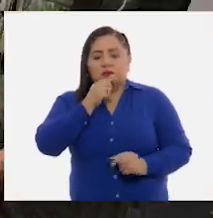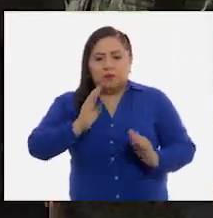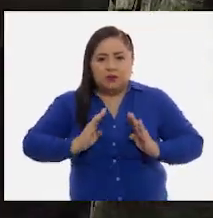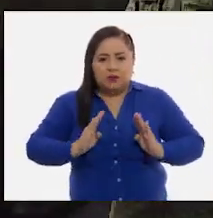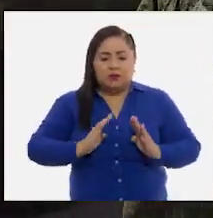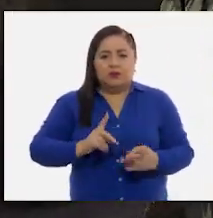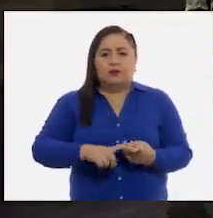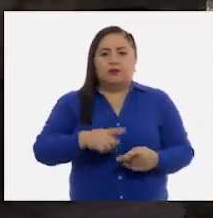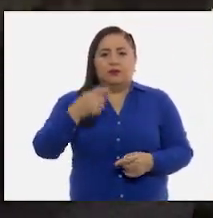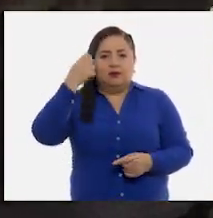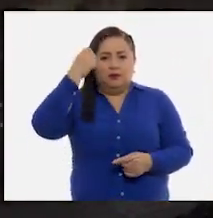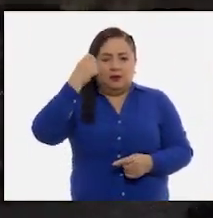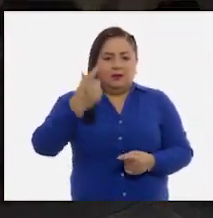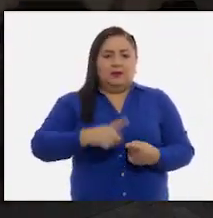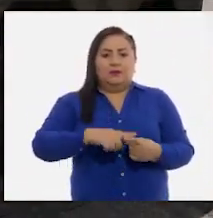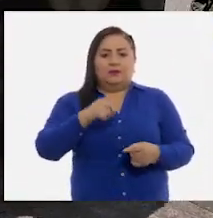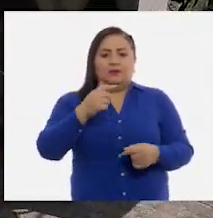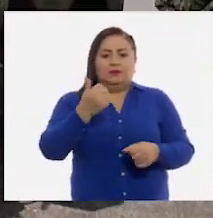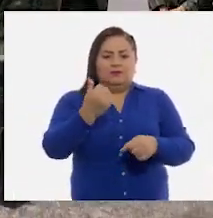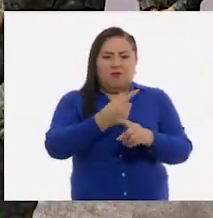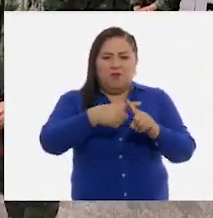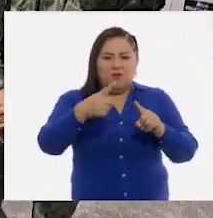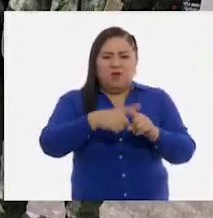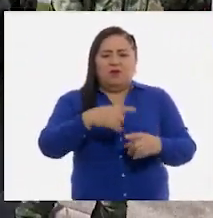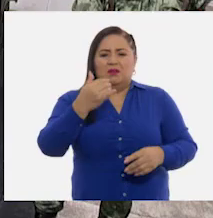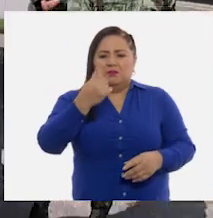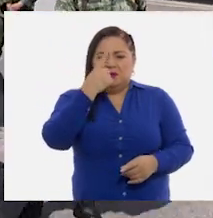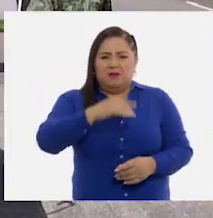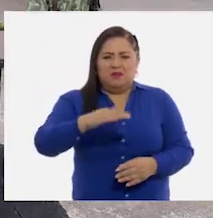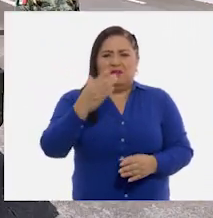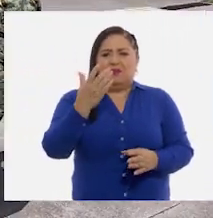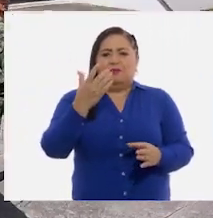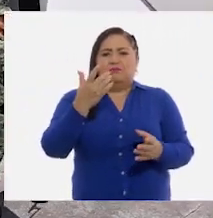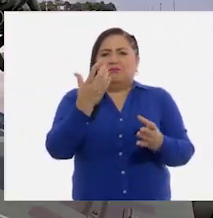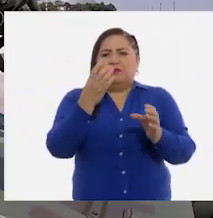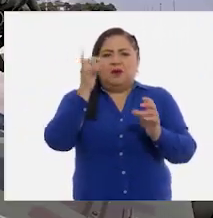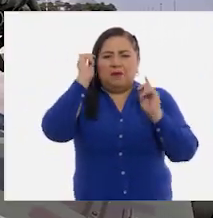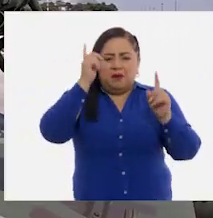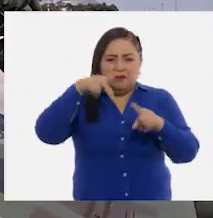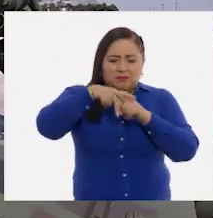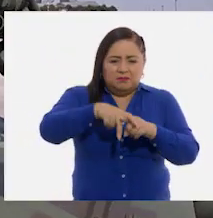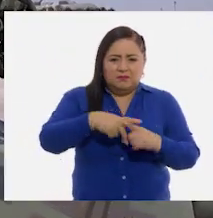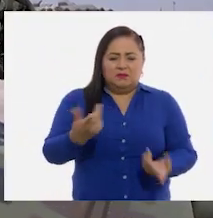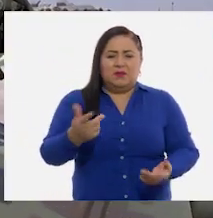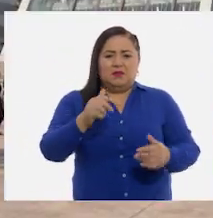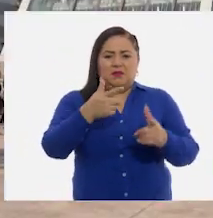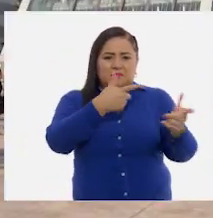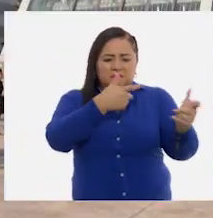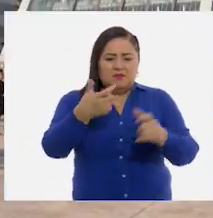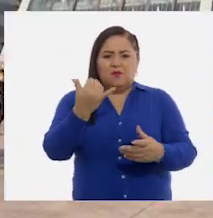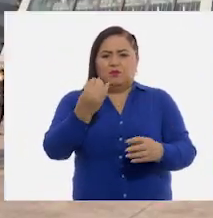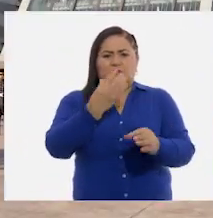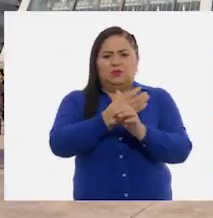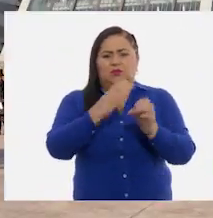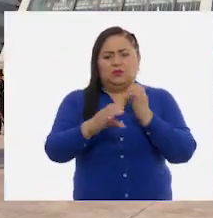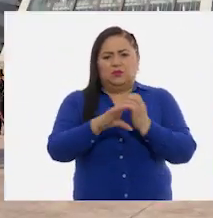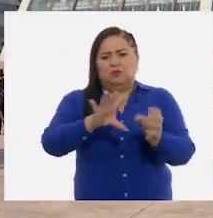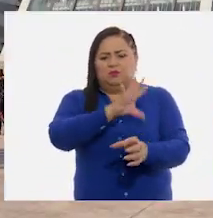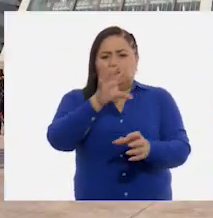Militar, Intendencia, Zapadores, Infantería, Caballería, Arma Blindada y Artillería.